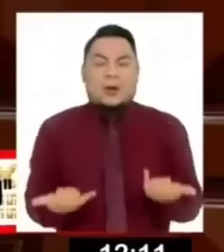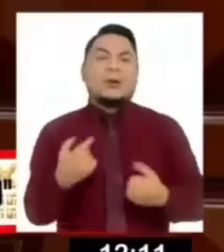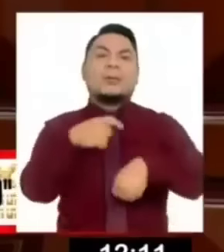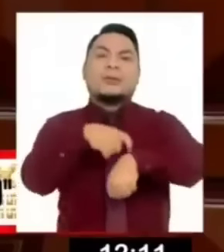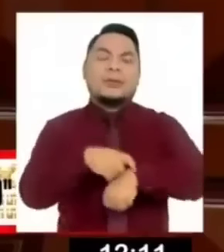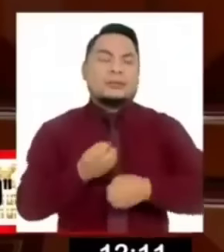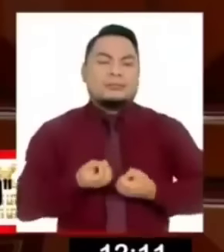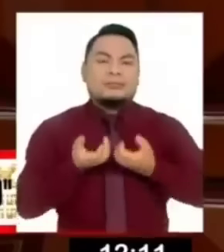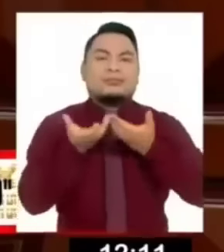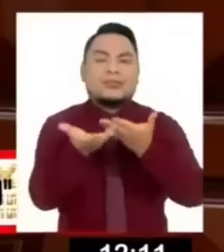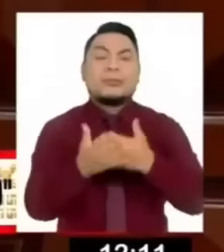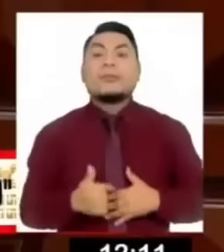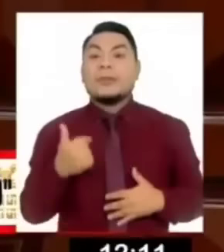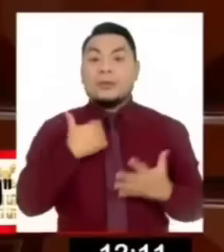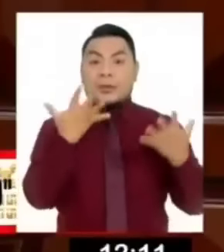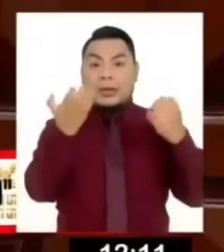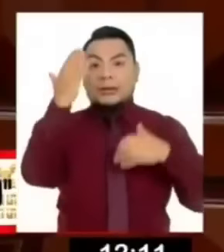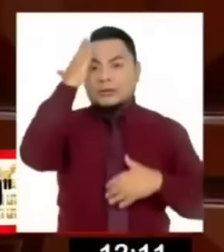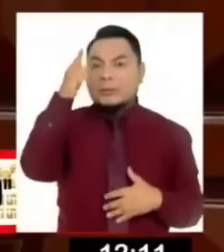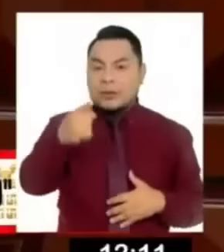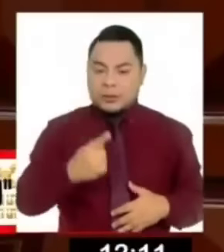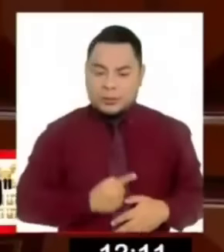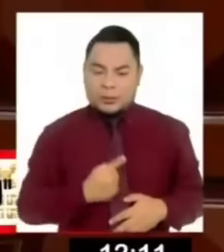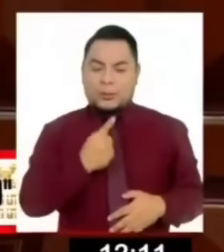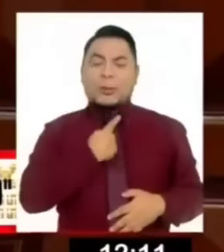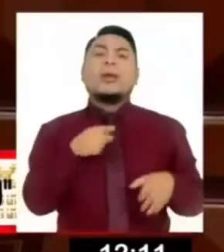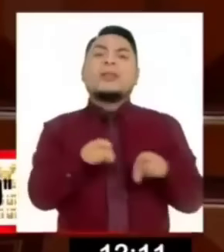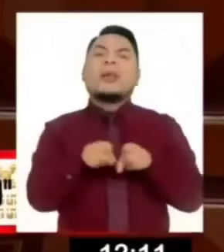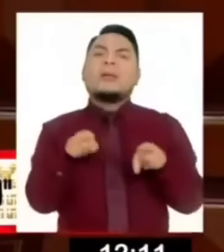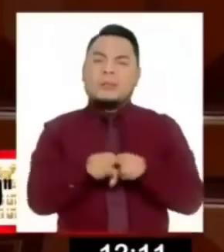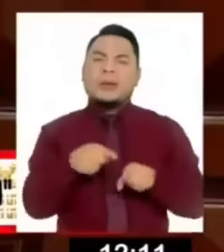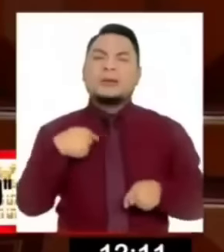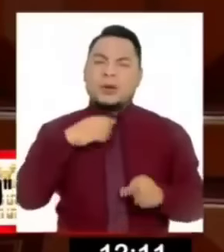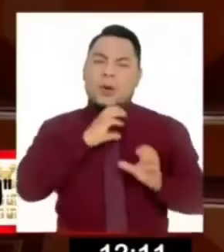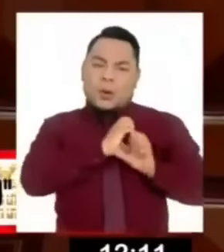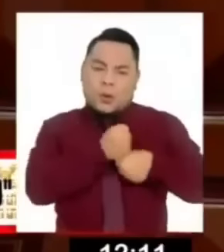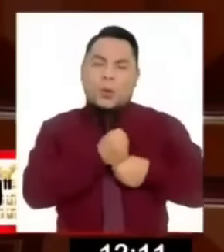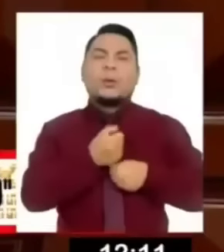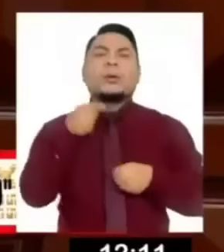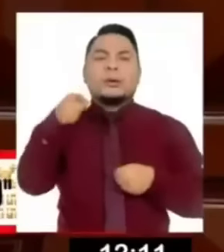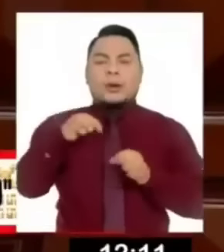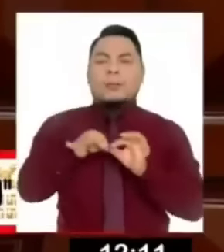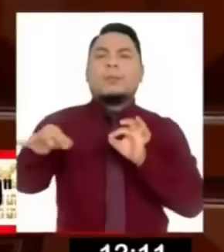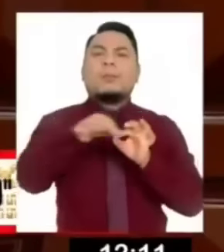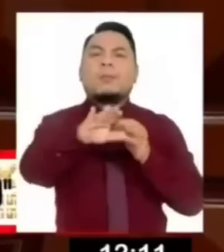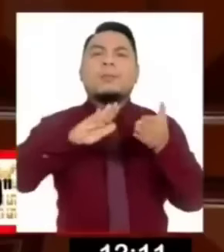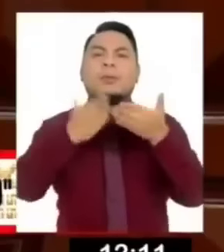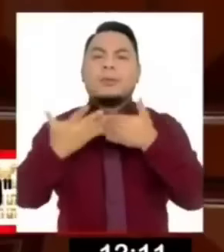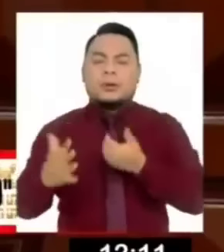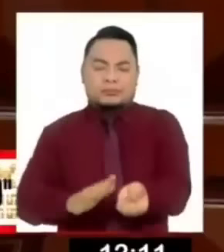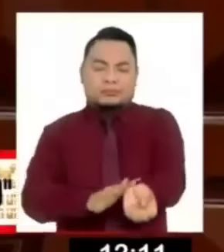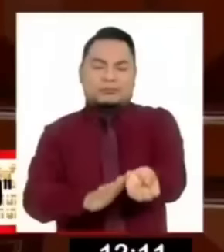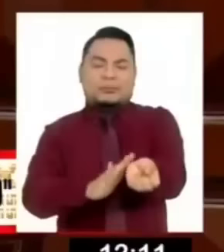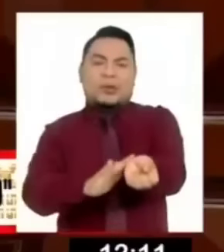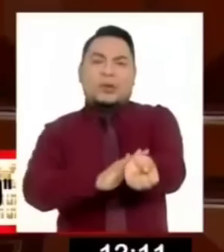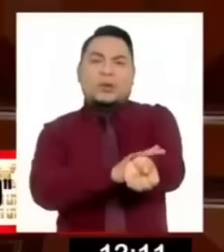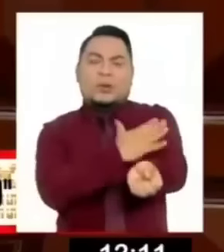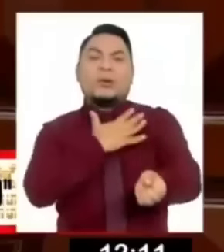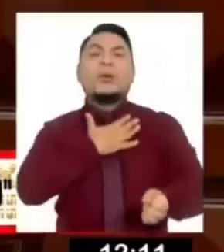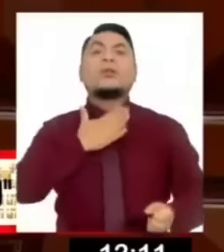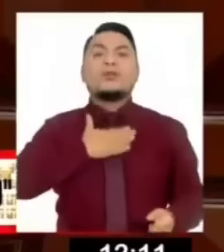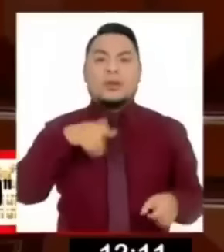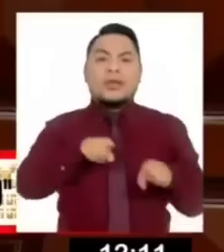momento. Quiero que sepan que el orgullo y el dolor del Perú profundo corre por mis venas, que yo también